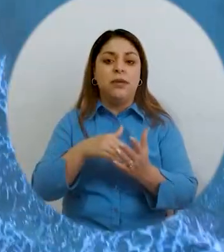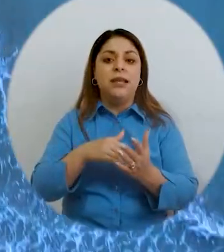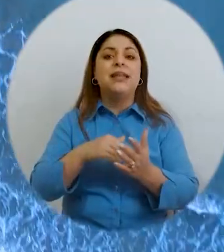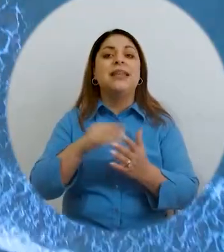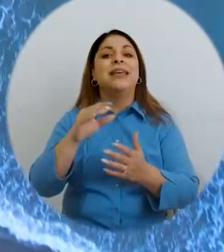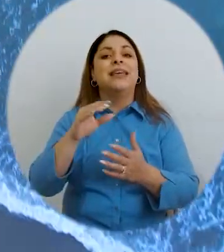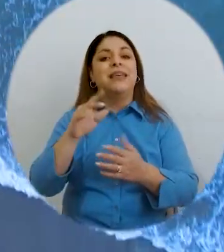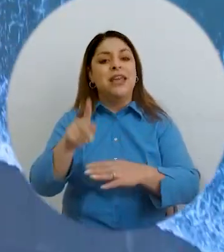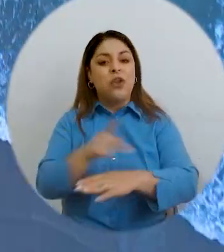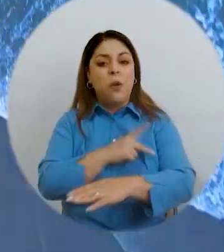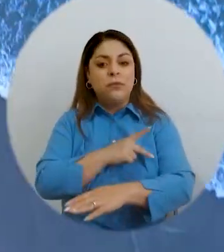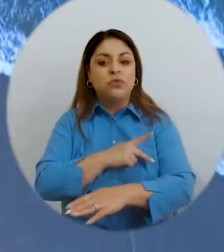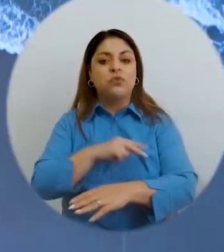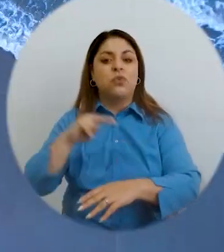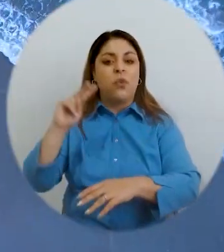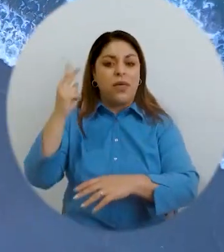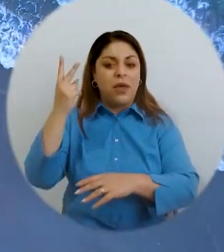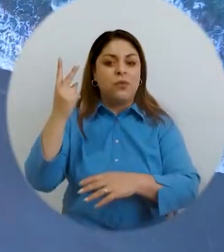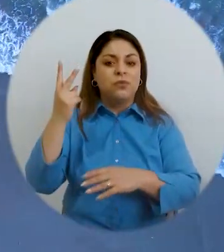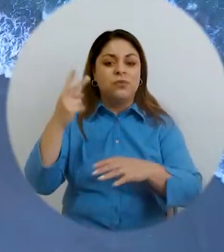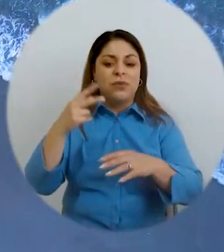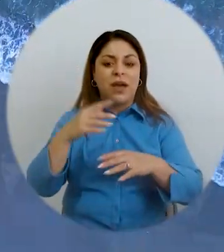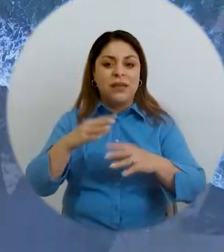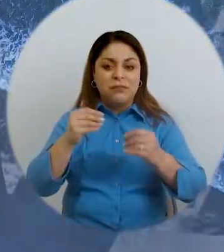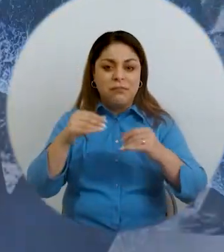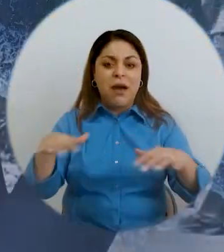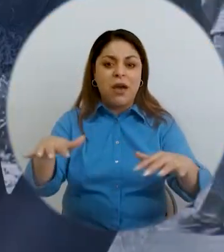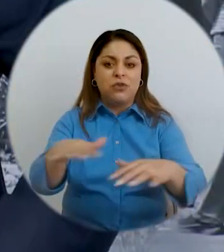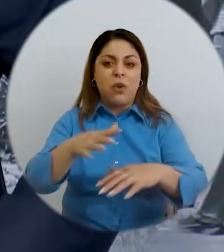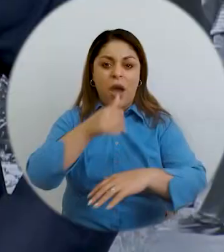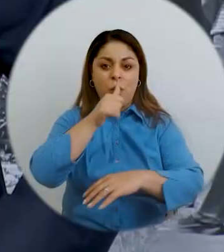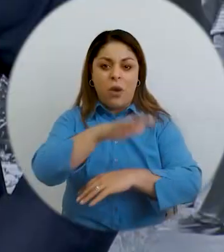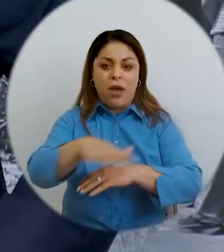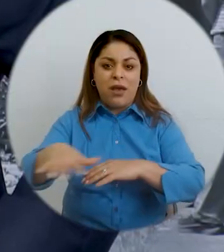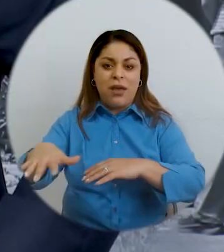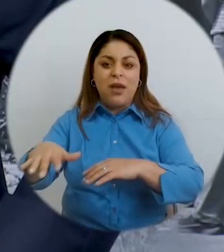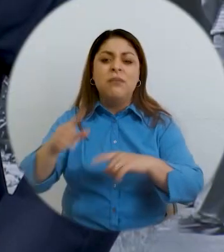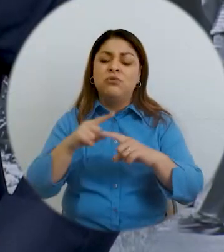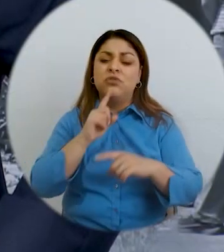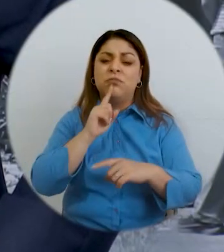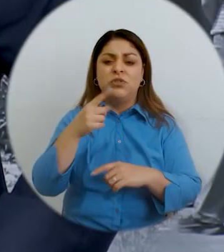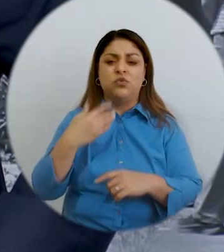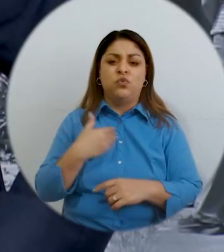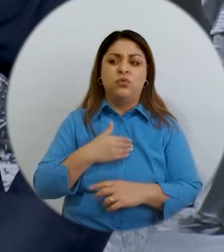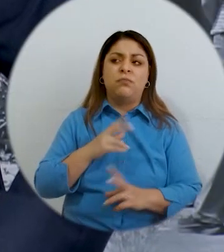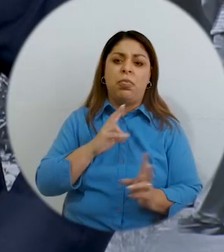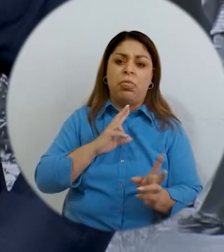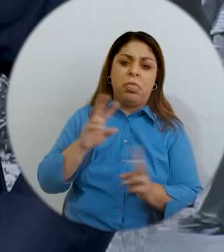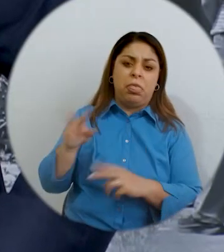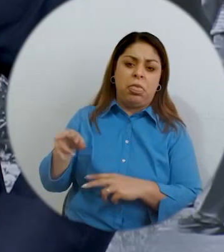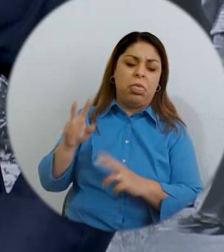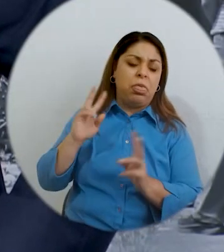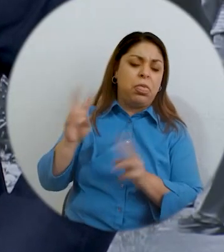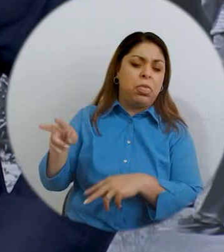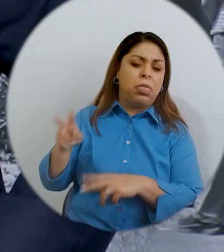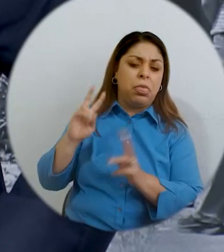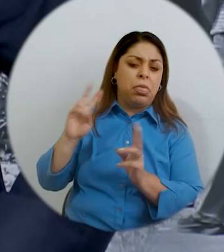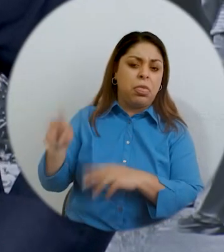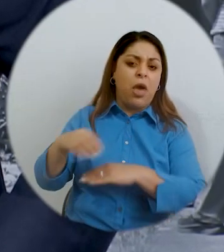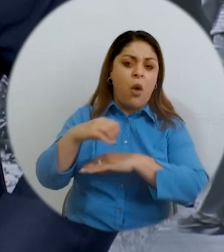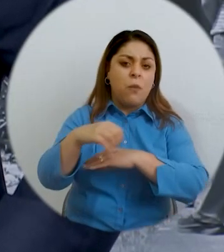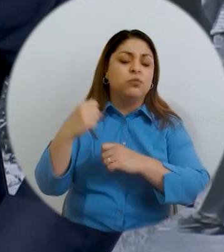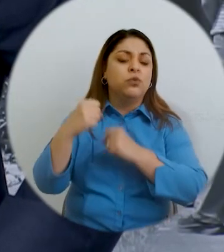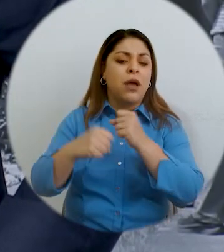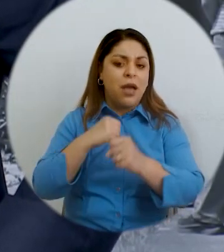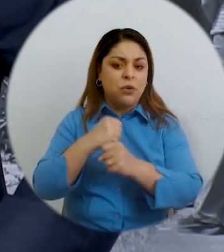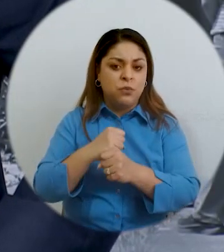espacio marino. Exacto. Lamentablemente, como lo mencioné, le hemos dado la espalda al océano durante muchos años. Y por